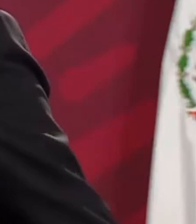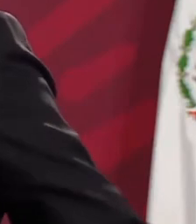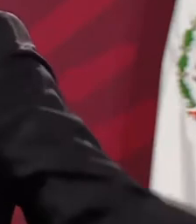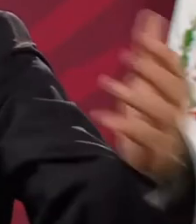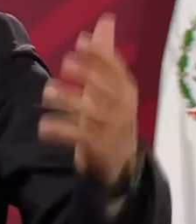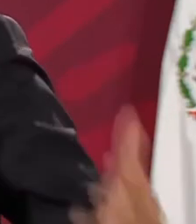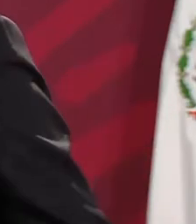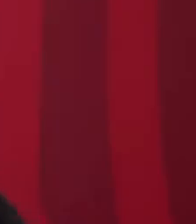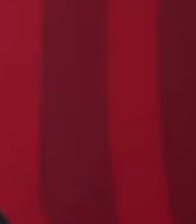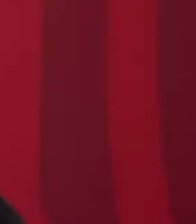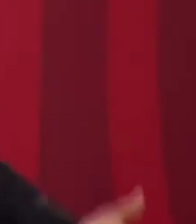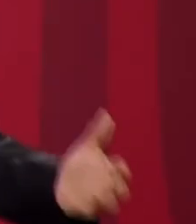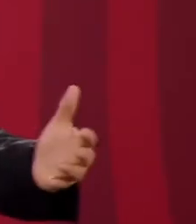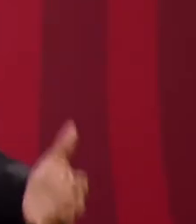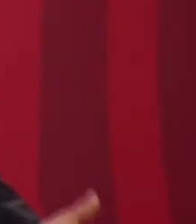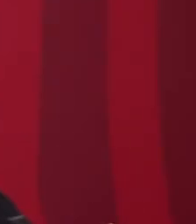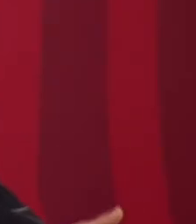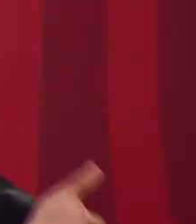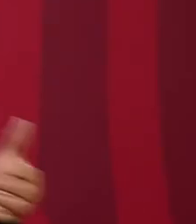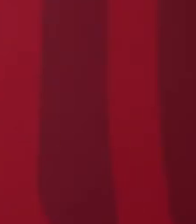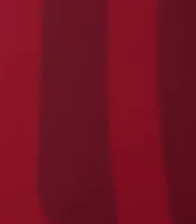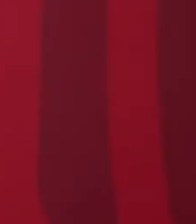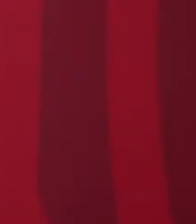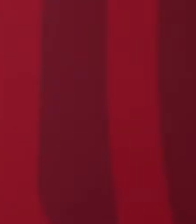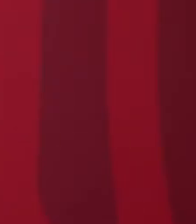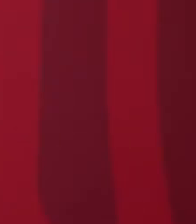Tenemos que unirnos.